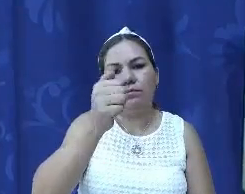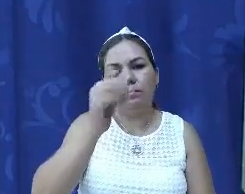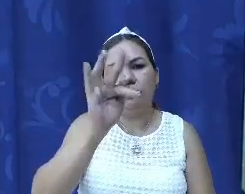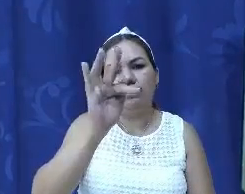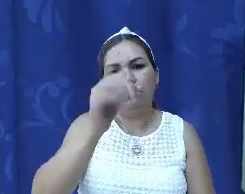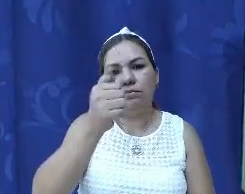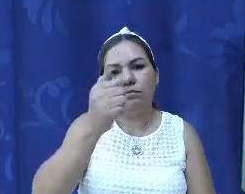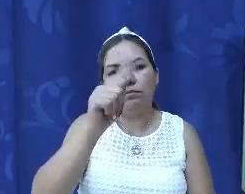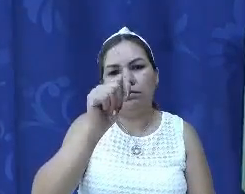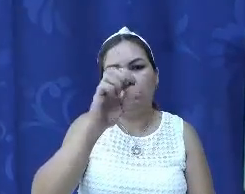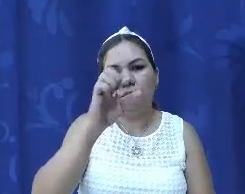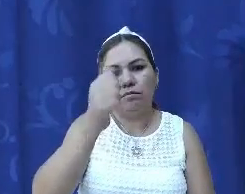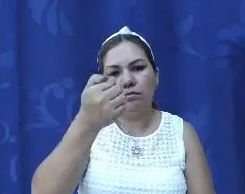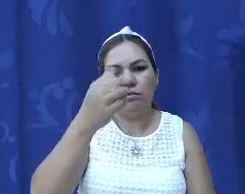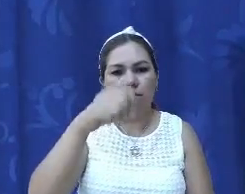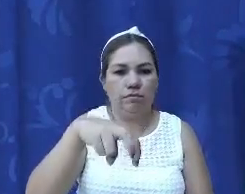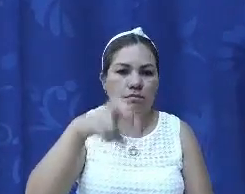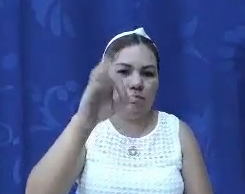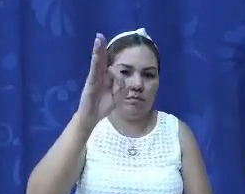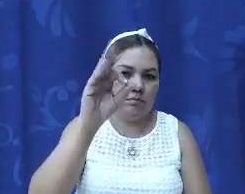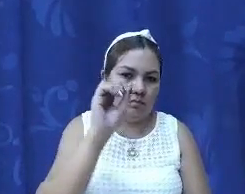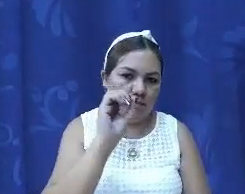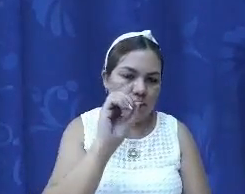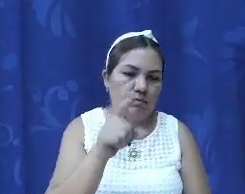arrepentir de todo su corazón.